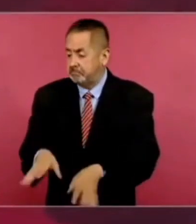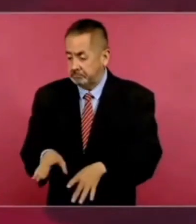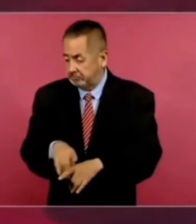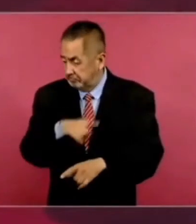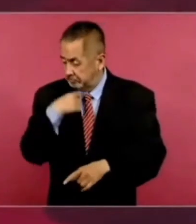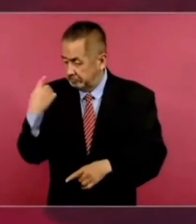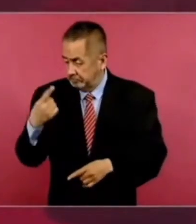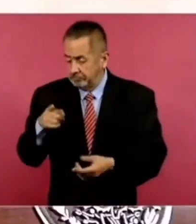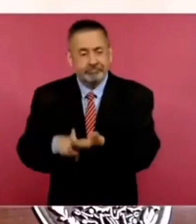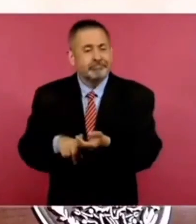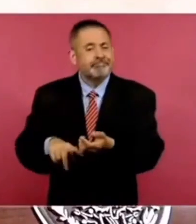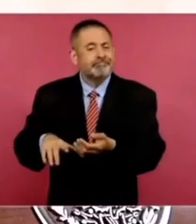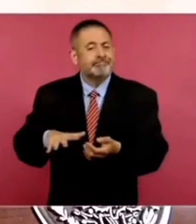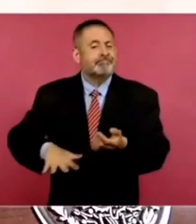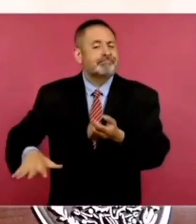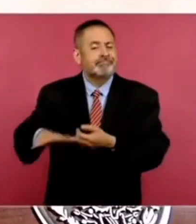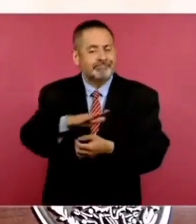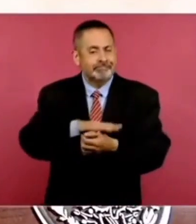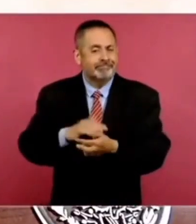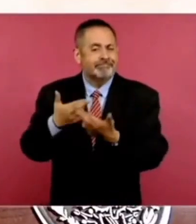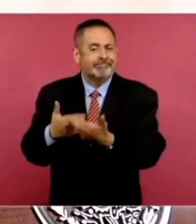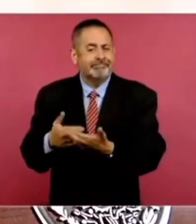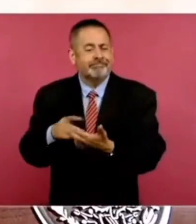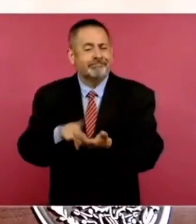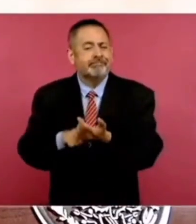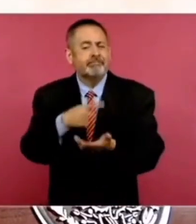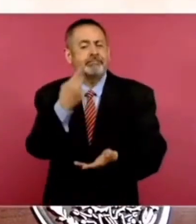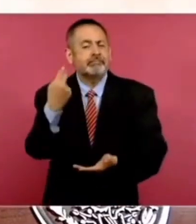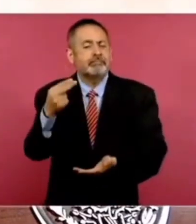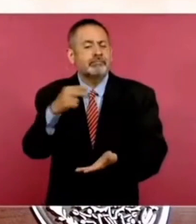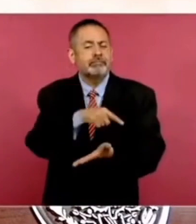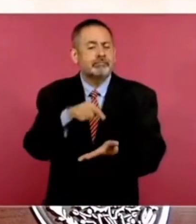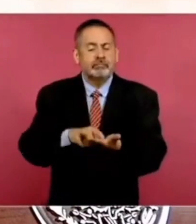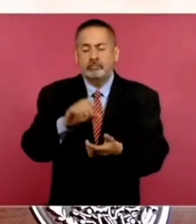el yacimiento petrolero de Cantarell,